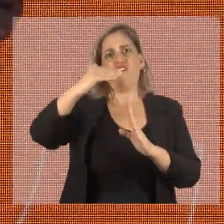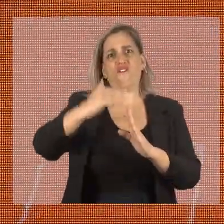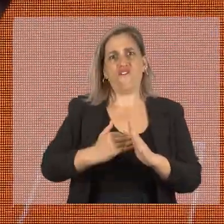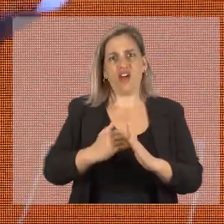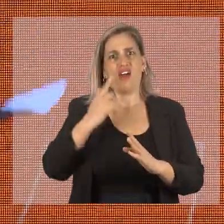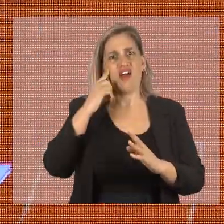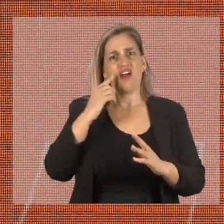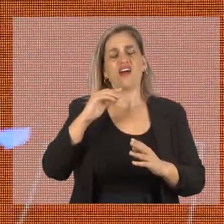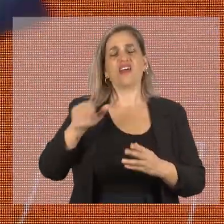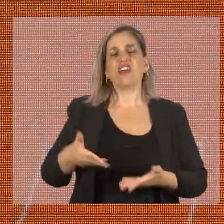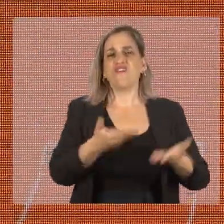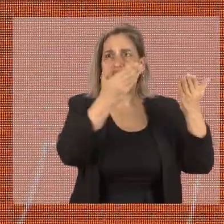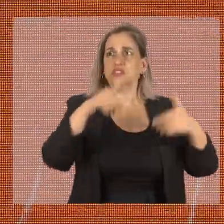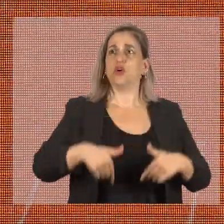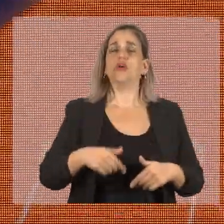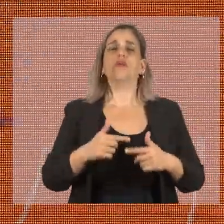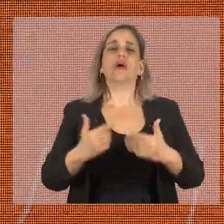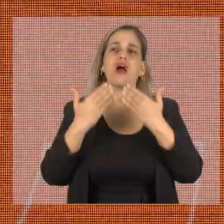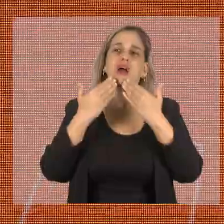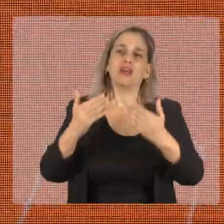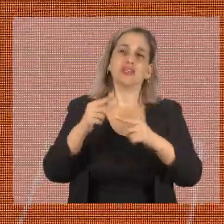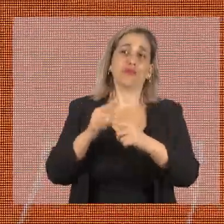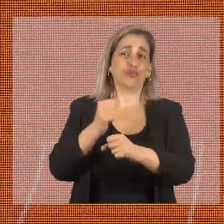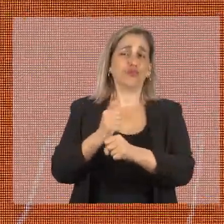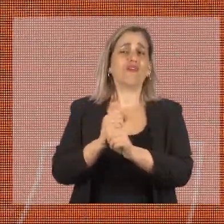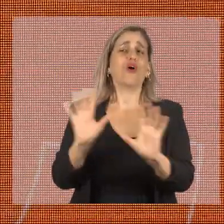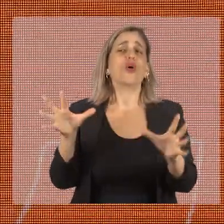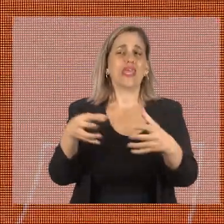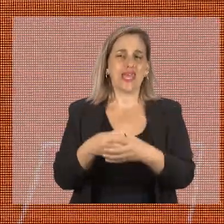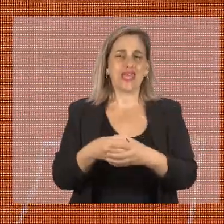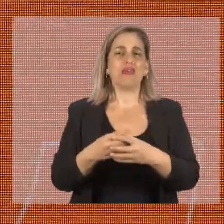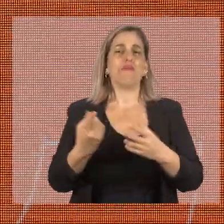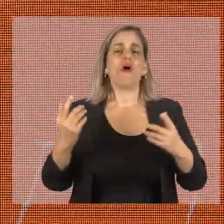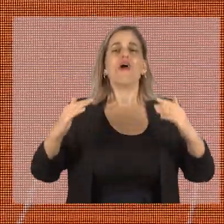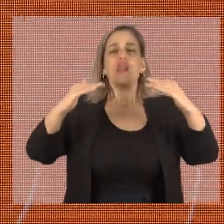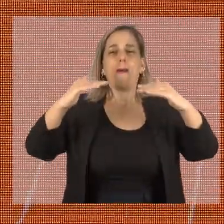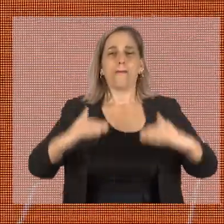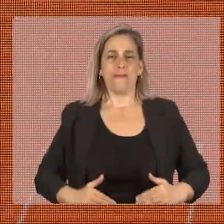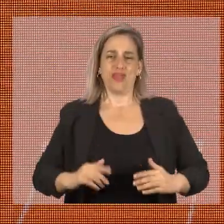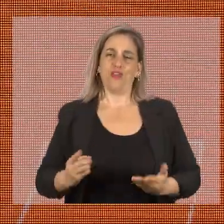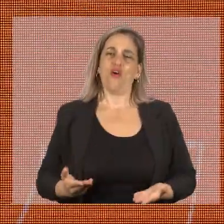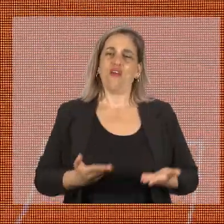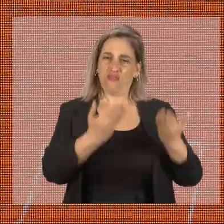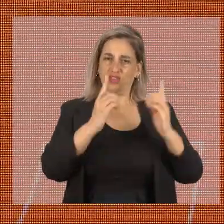hoy, en esta reunión reducida, Diego, gracias por el trabajo tuyo y del equipo.